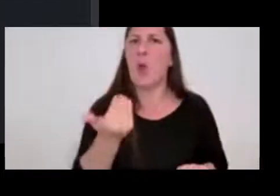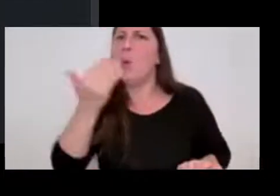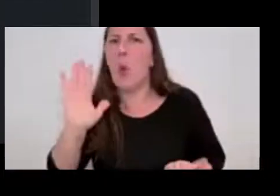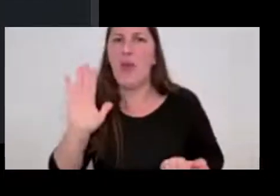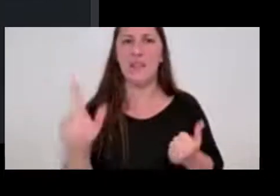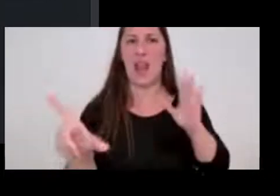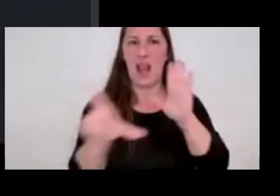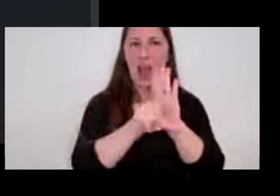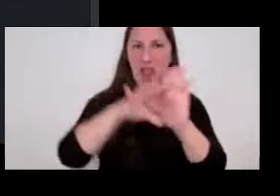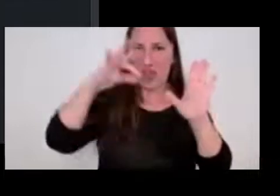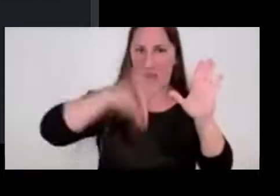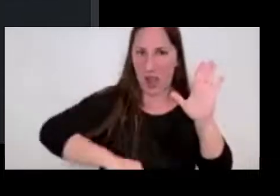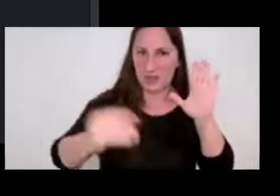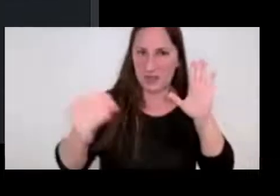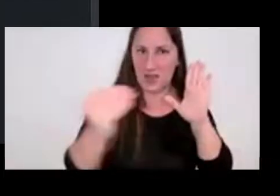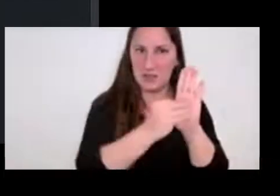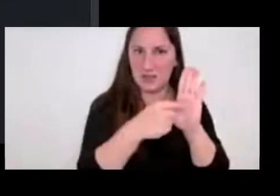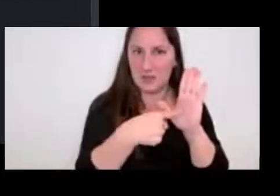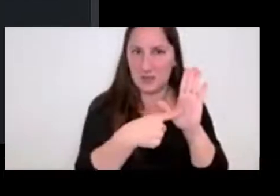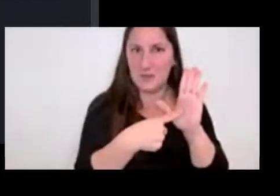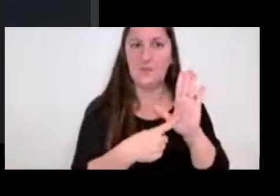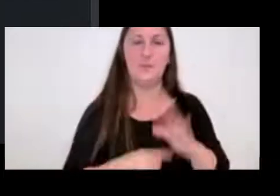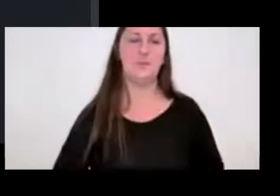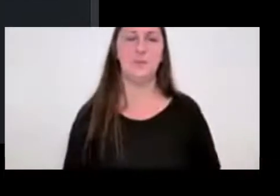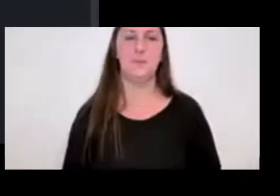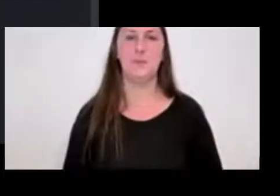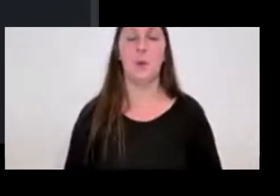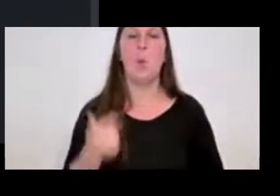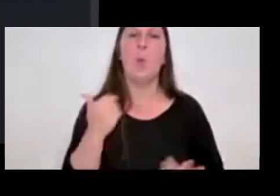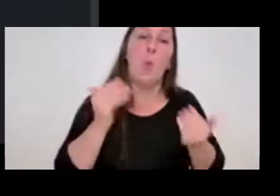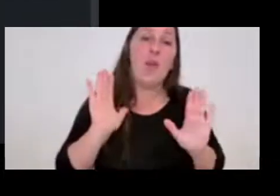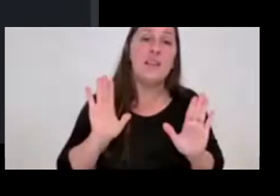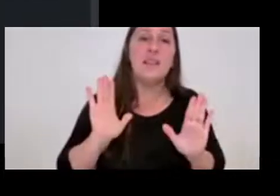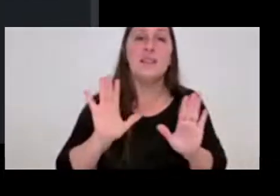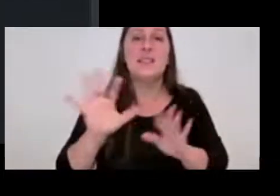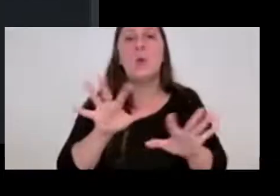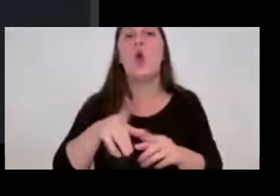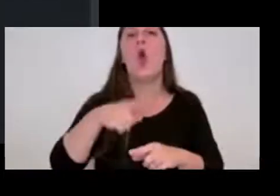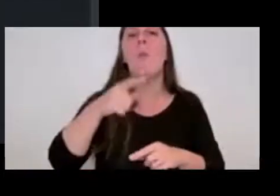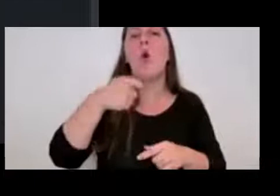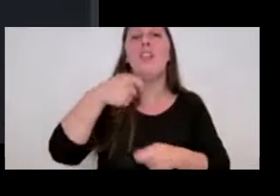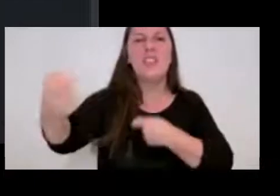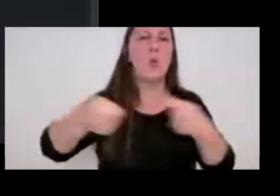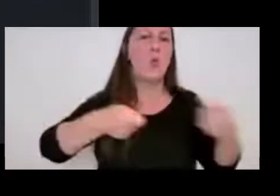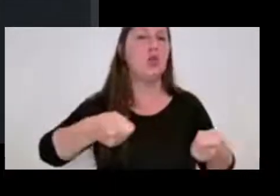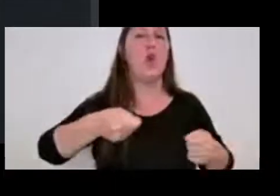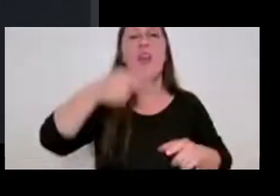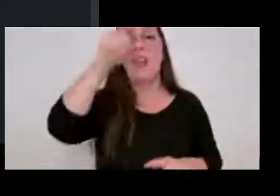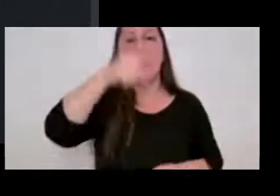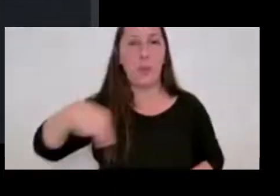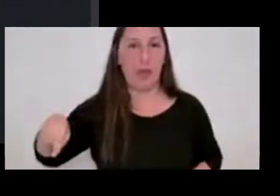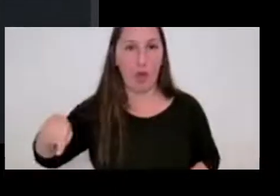ganancias. Que se presumen, digamos, como distribución de dividendos, ¿no? Por ejemplo.